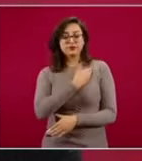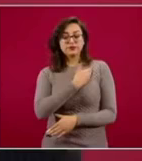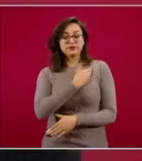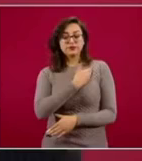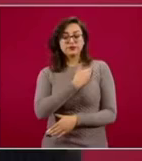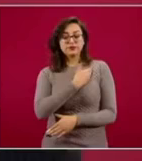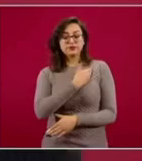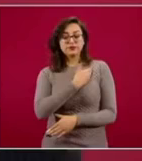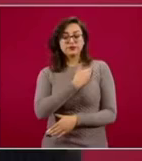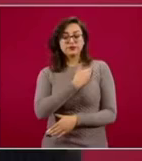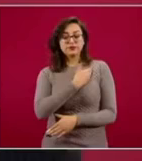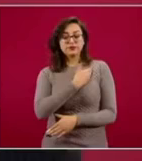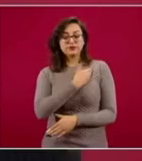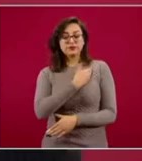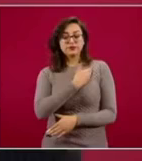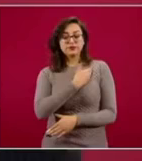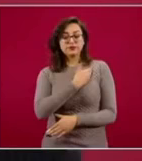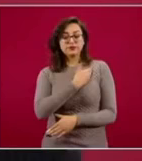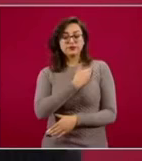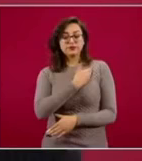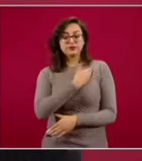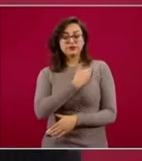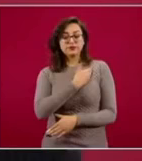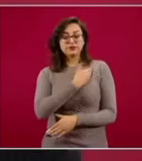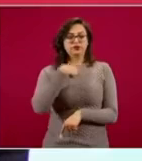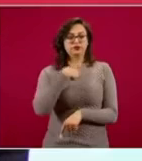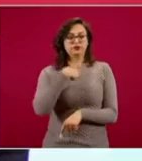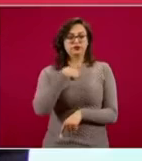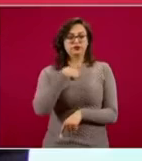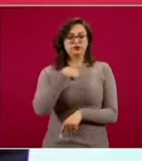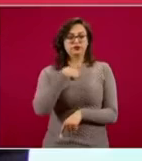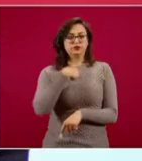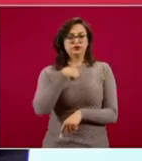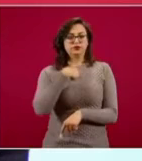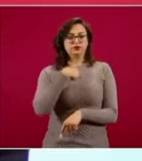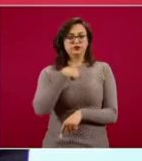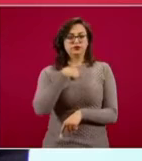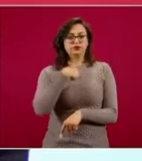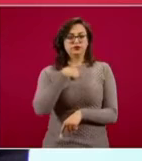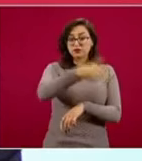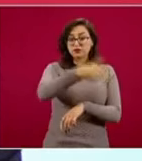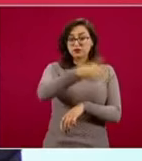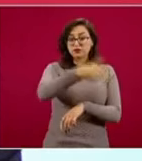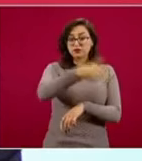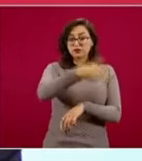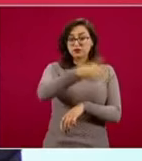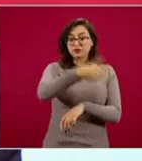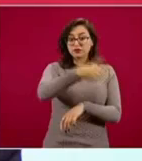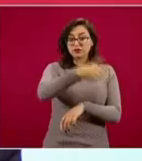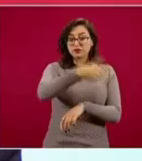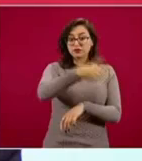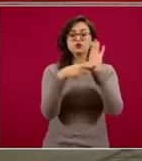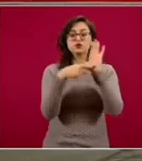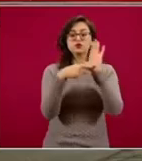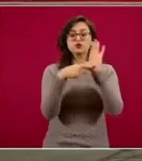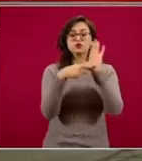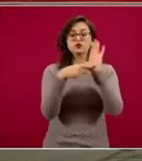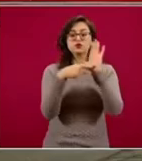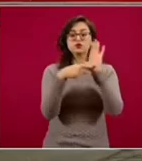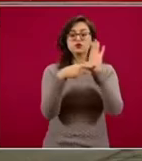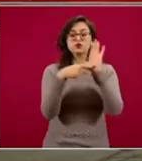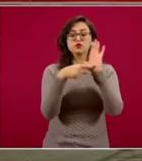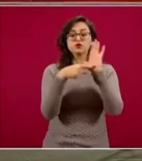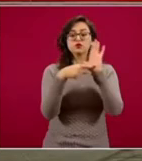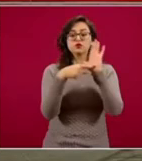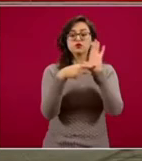epidémicas de cada estado, destacaba un hecho constatable de que, a pesar de que en algunas entidades